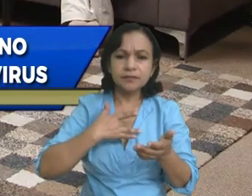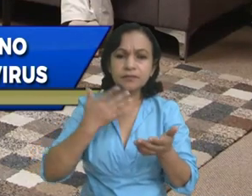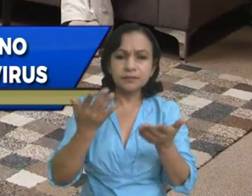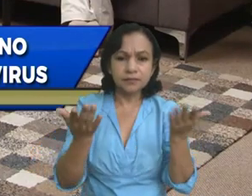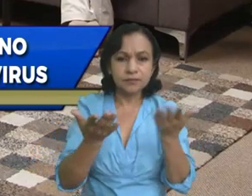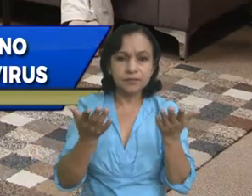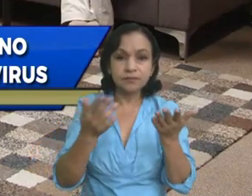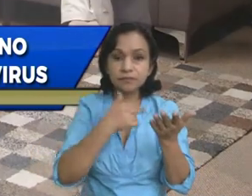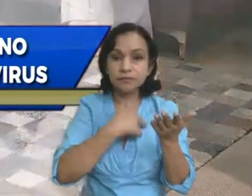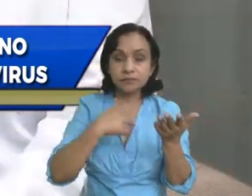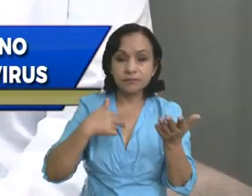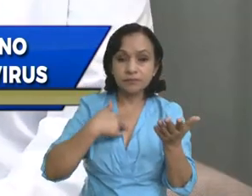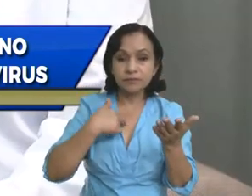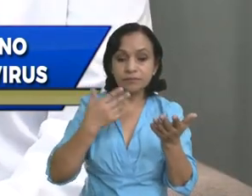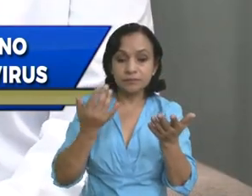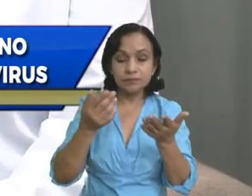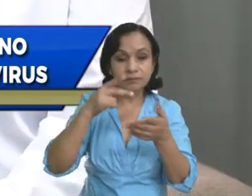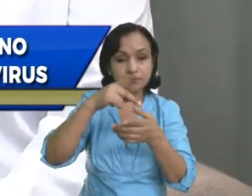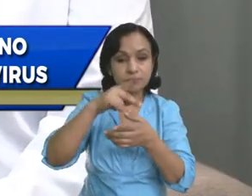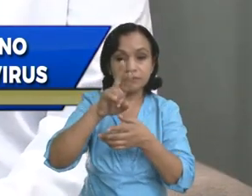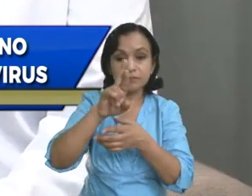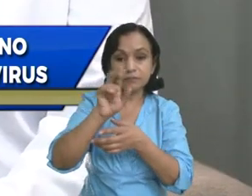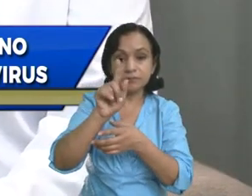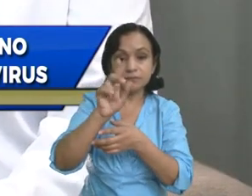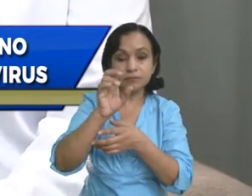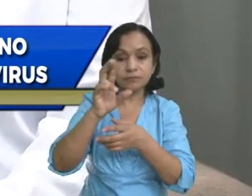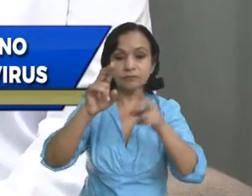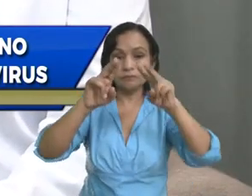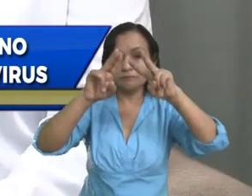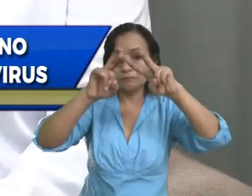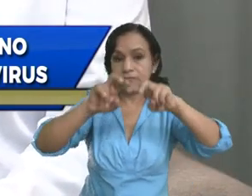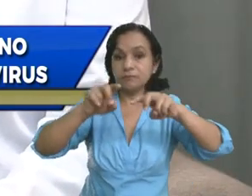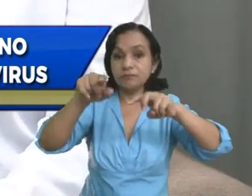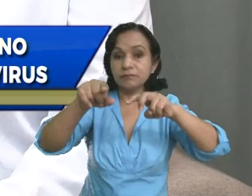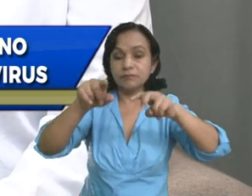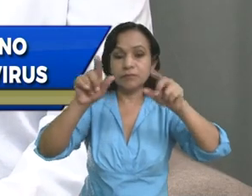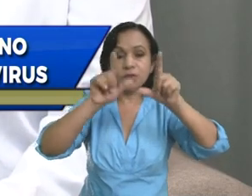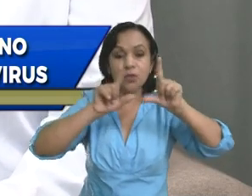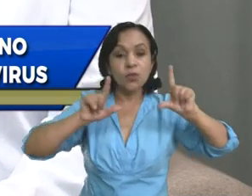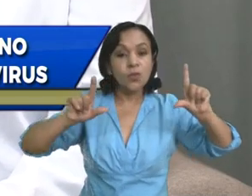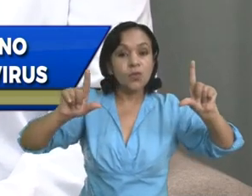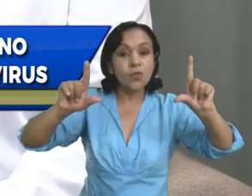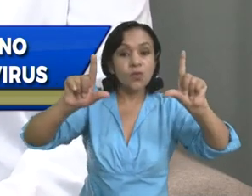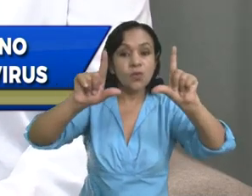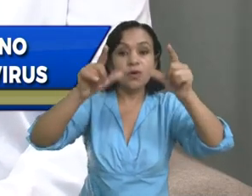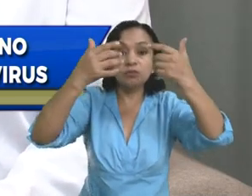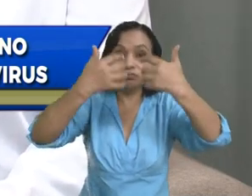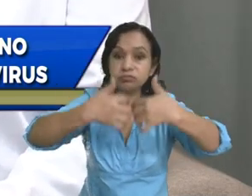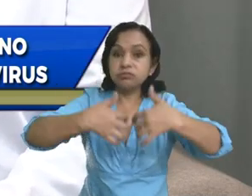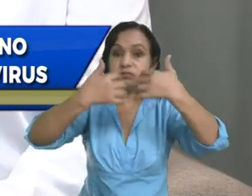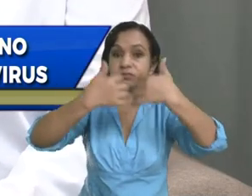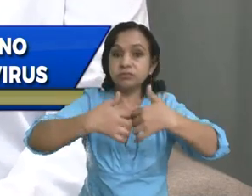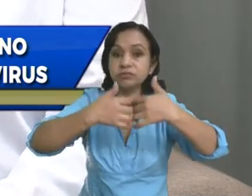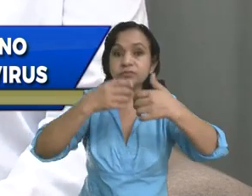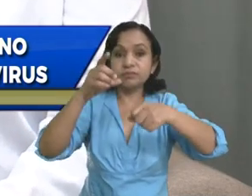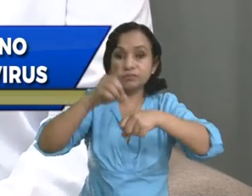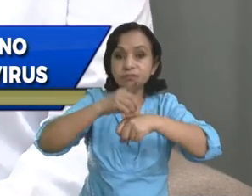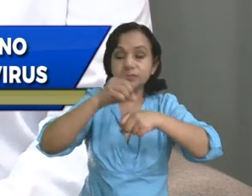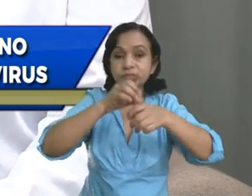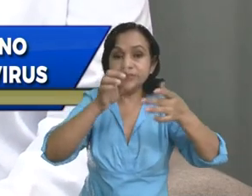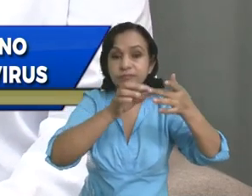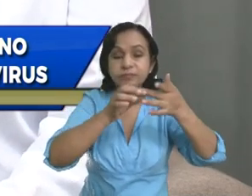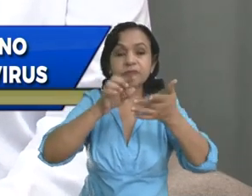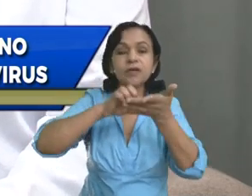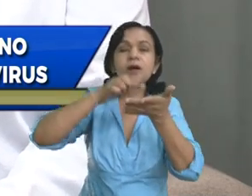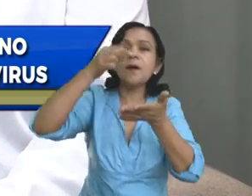lo colocaran en su protocolo, pero también vinimos a evaluar la planta Mechnikov, que es una planta que en estos momentos produce